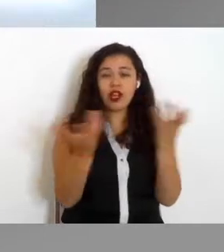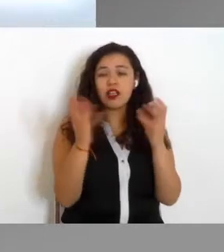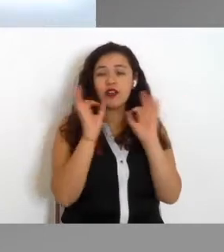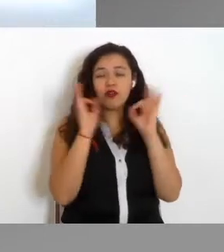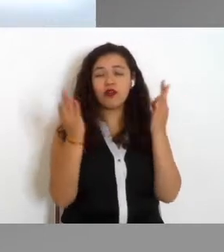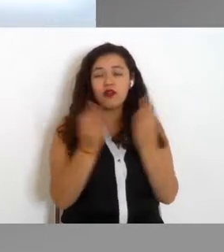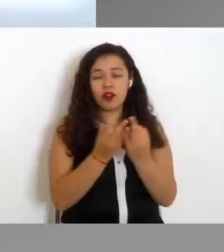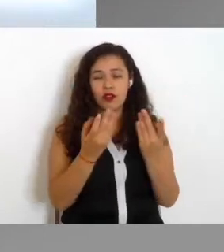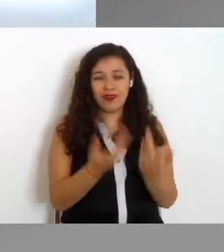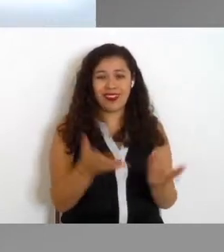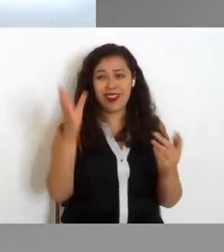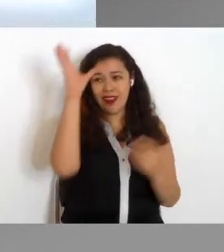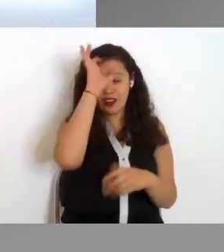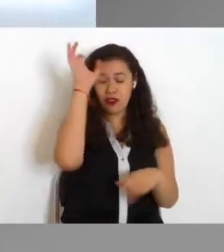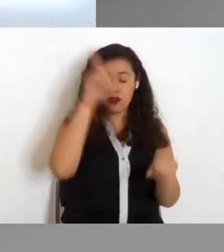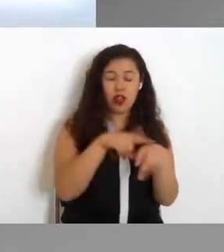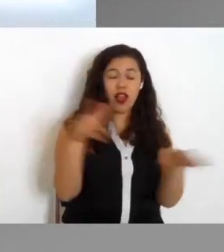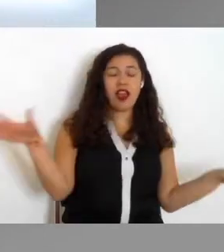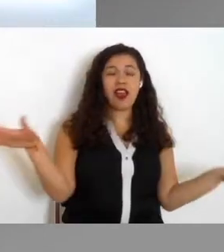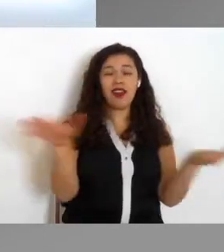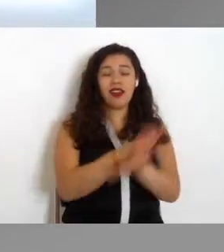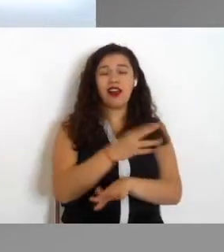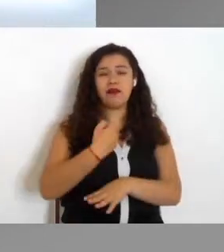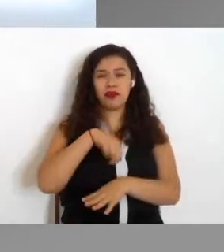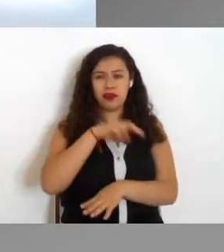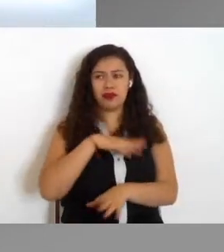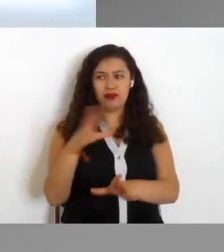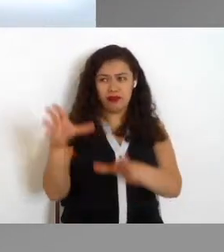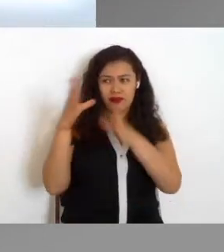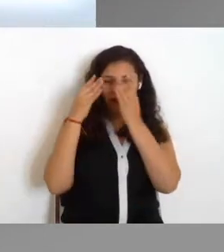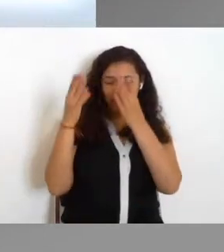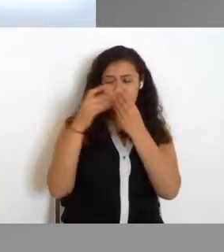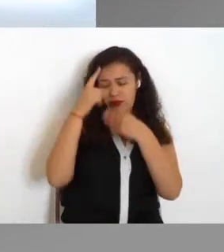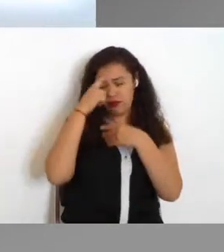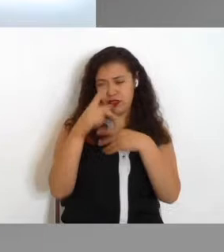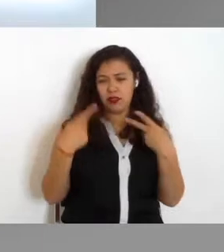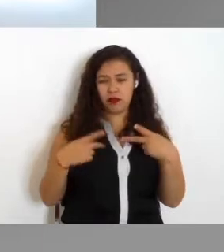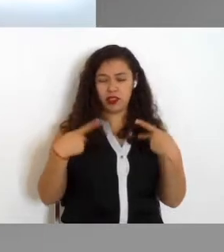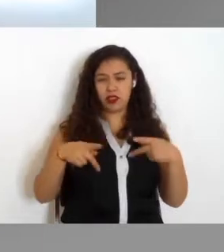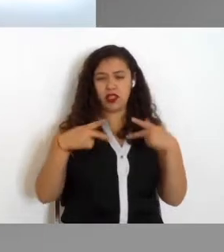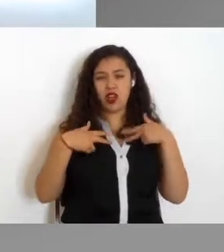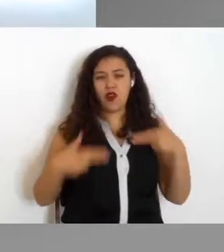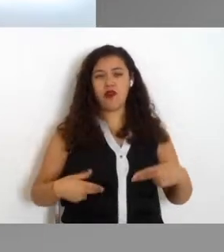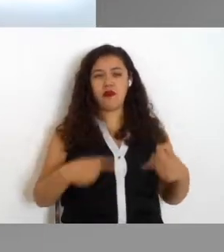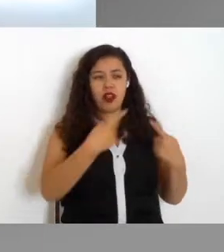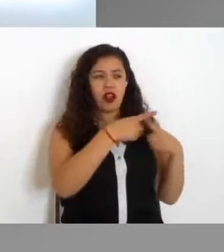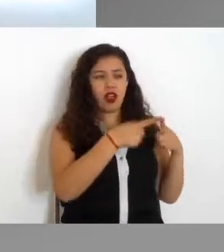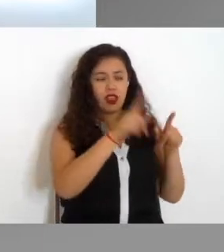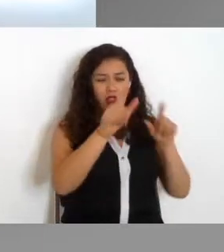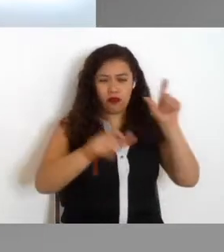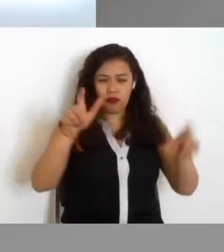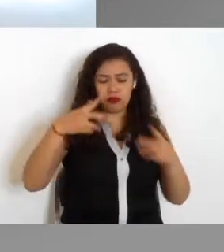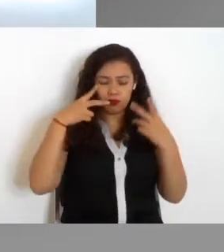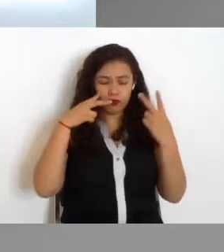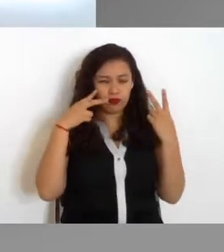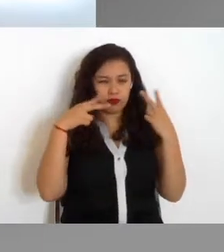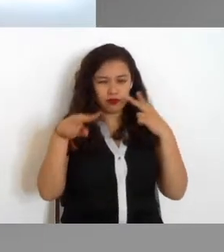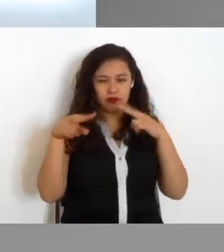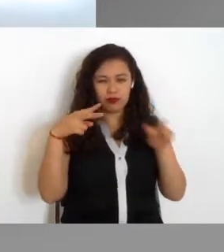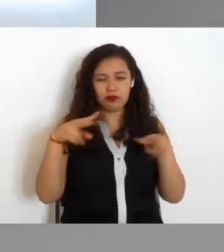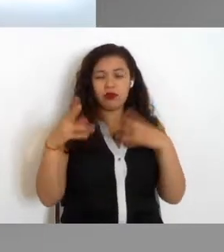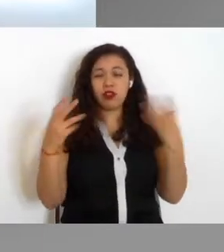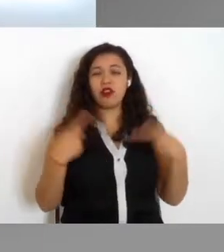cambio cultural que eduque nuestra mirada a la diversidad del ser humano, de tal forma que el otro